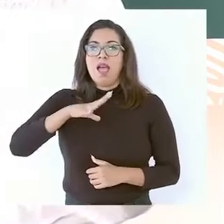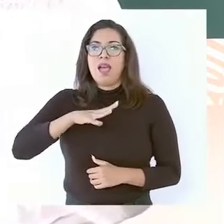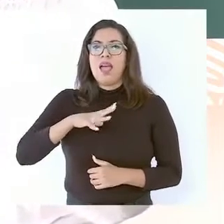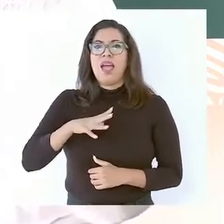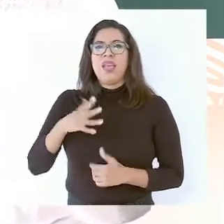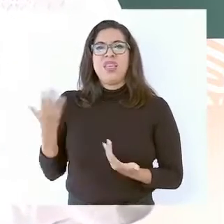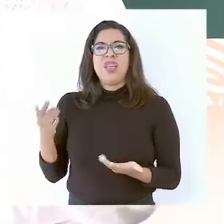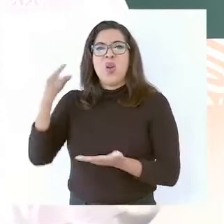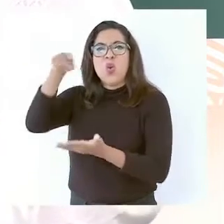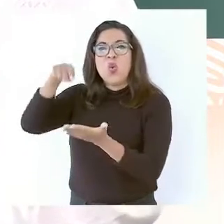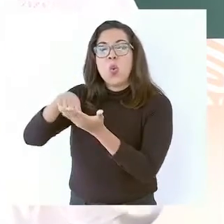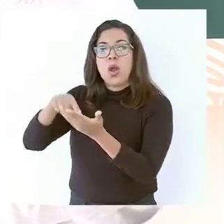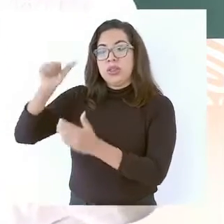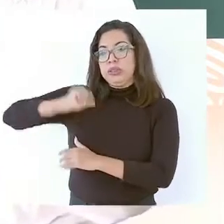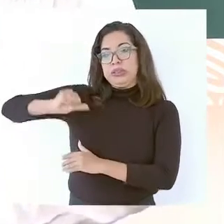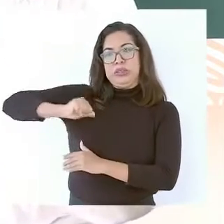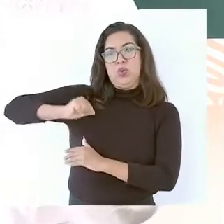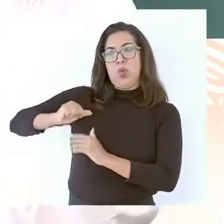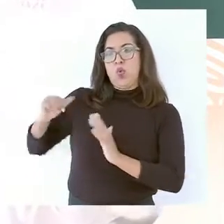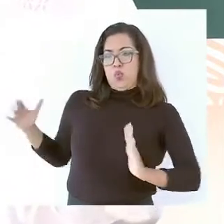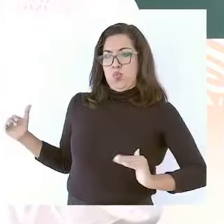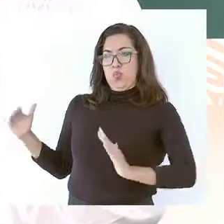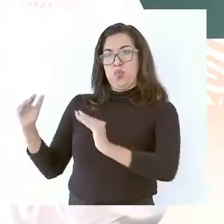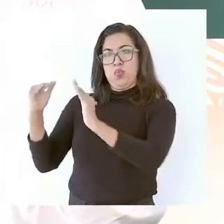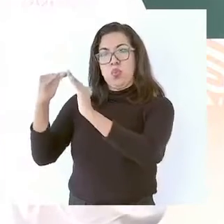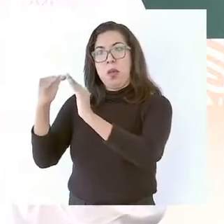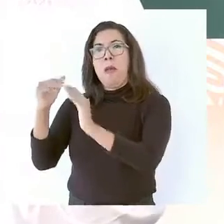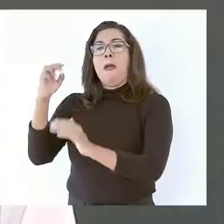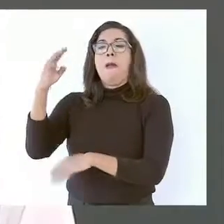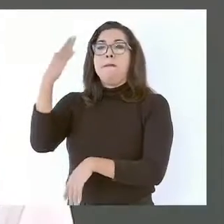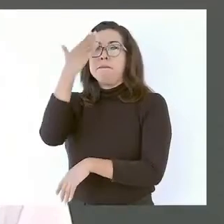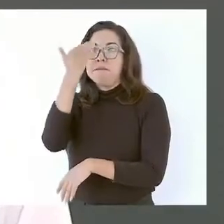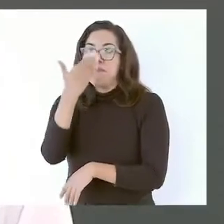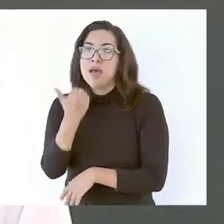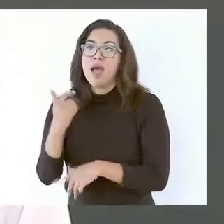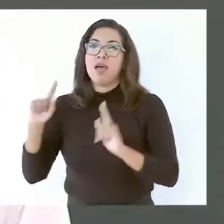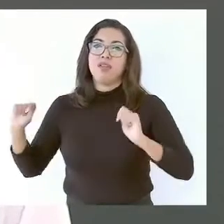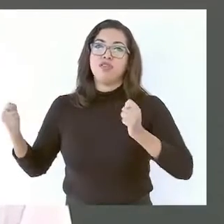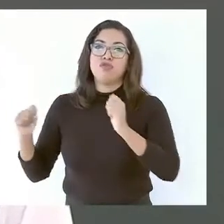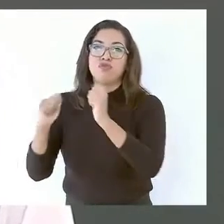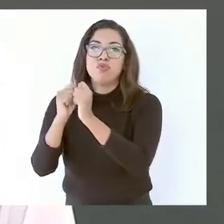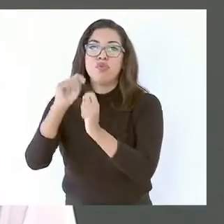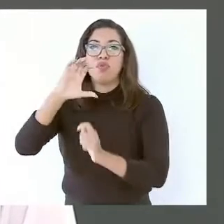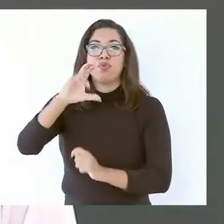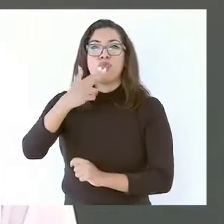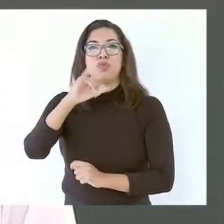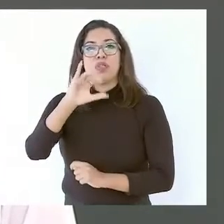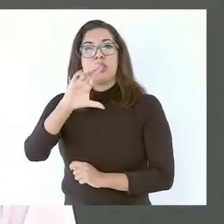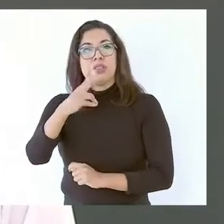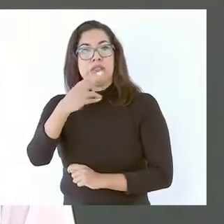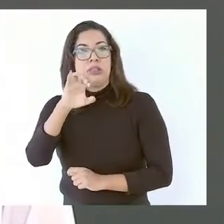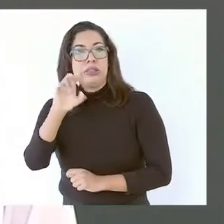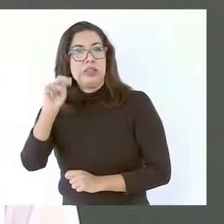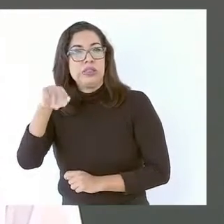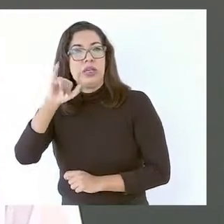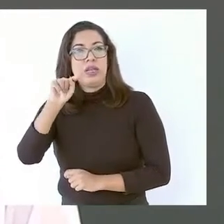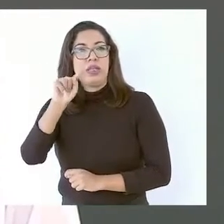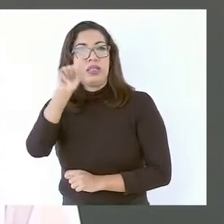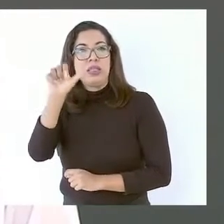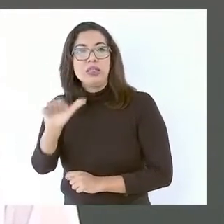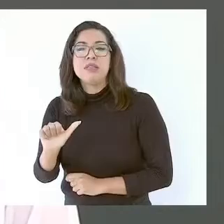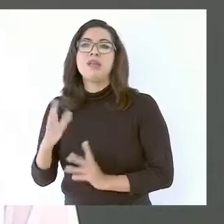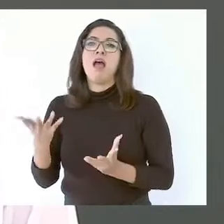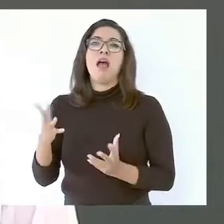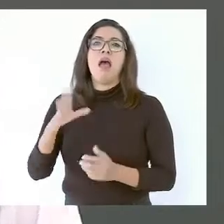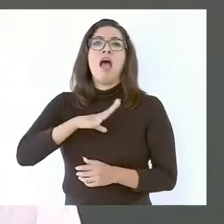arqueológicos mayas como Tulum, Chichen Itzá, o para disfrutar de la moderna hotelería de clase mundial o de